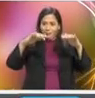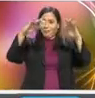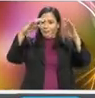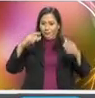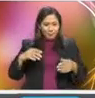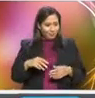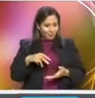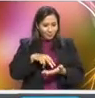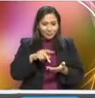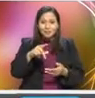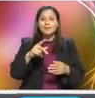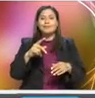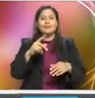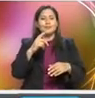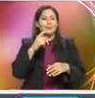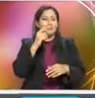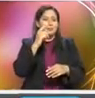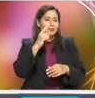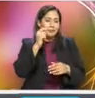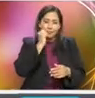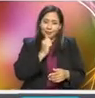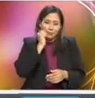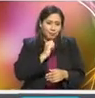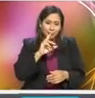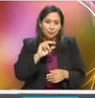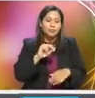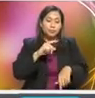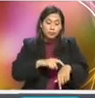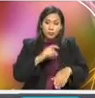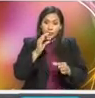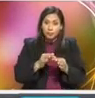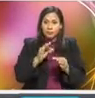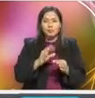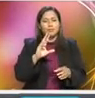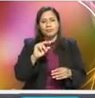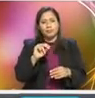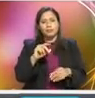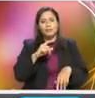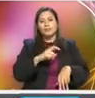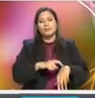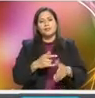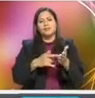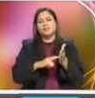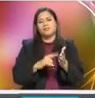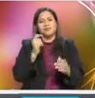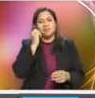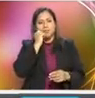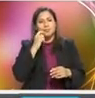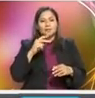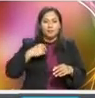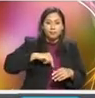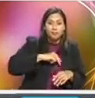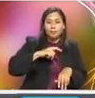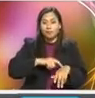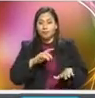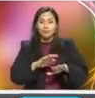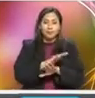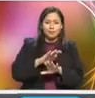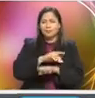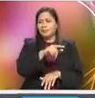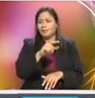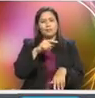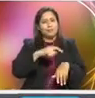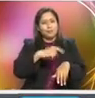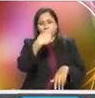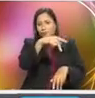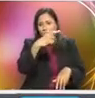de la estación del año, porque no en todas las estaciones salen a la misma hora. Ya ves que a ellos les da igual el reloj que pongamos los humanos, ¿no? Ellos